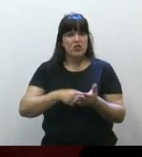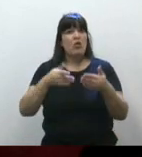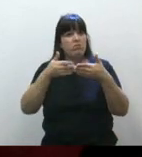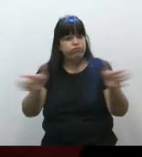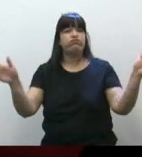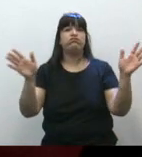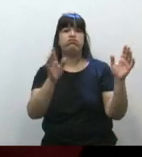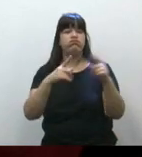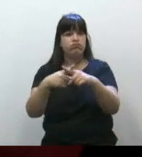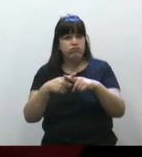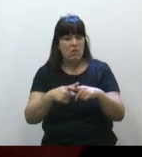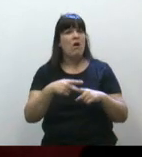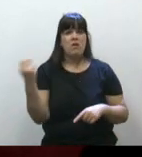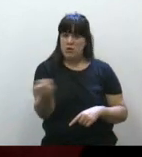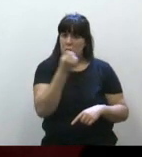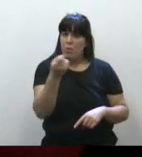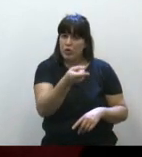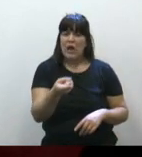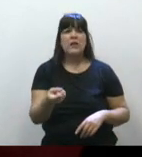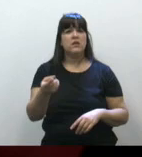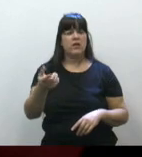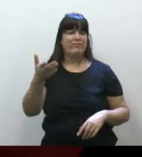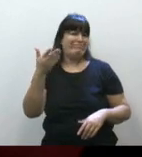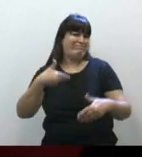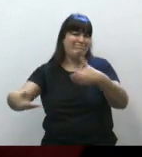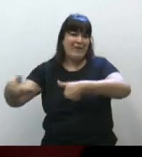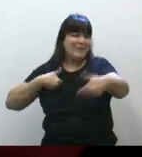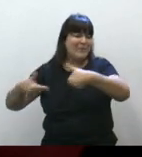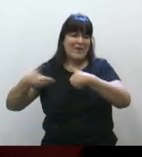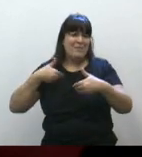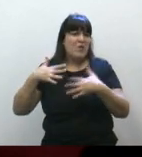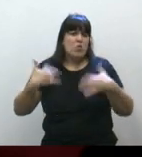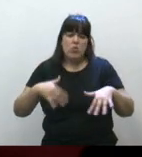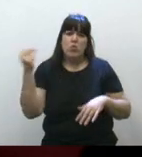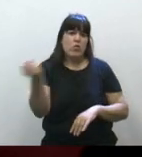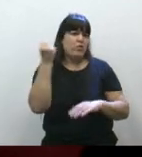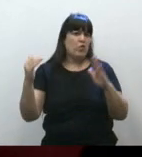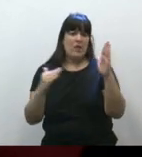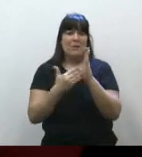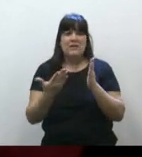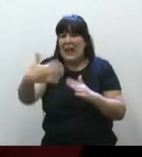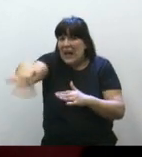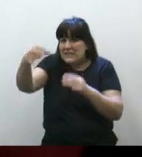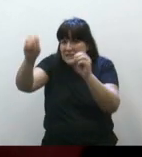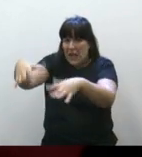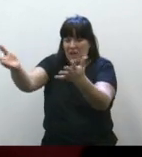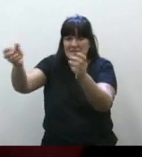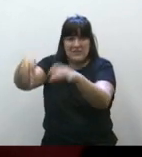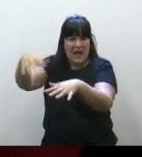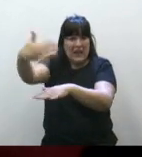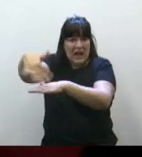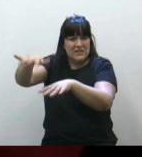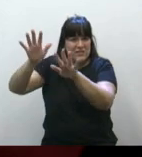había una demanda fundamental estaba ahí estaba en la casa y está en la casa